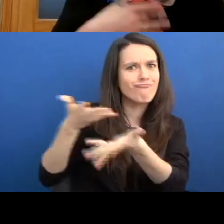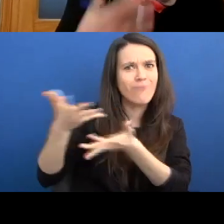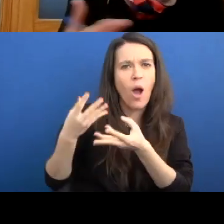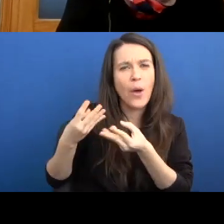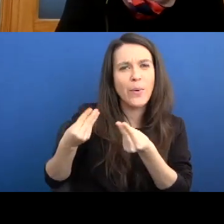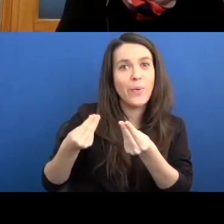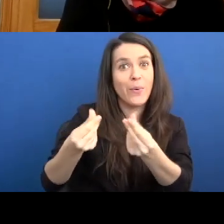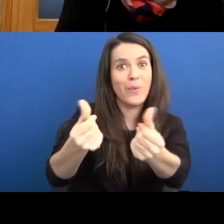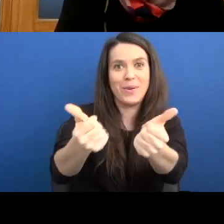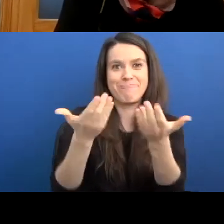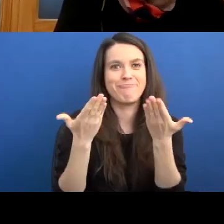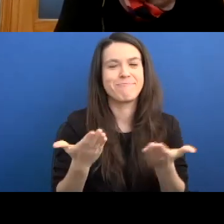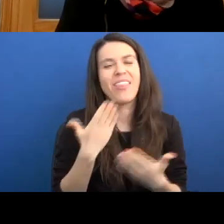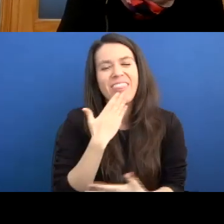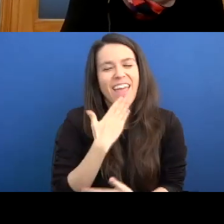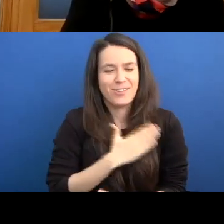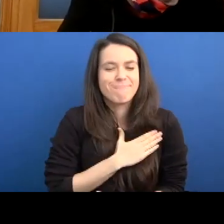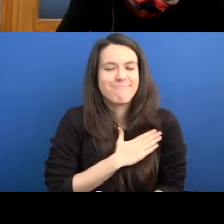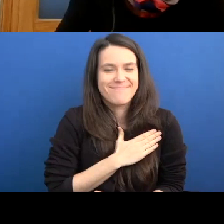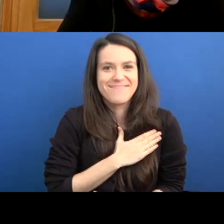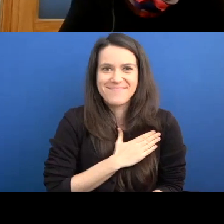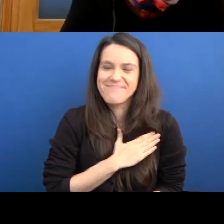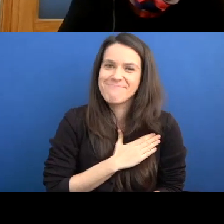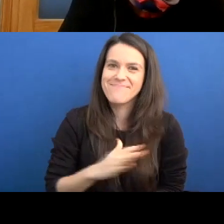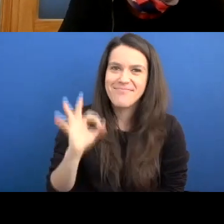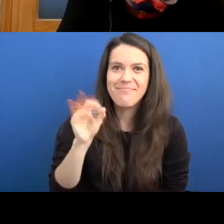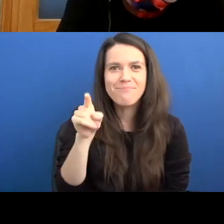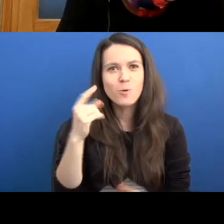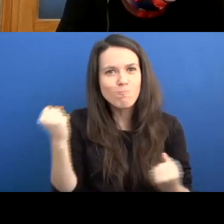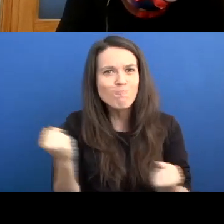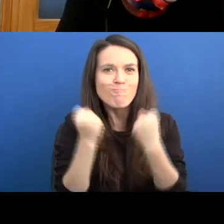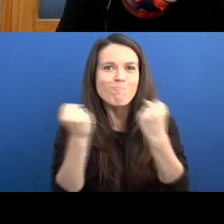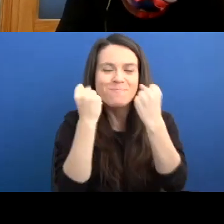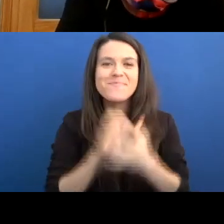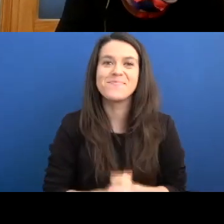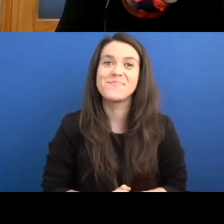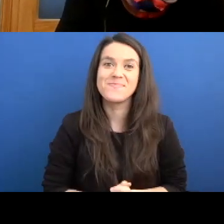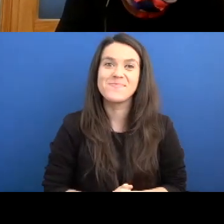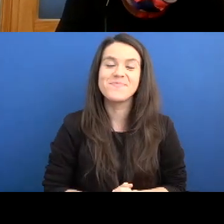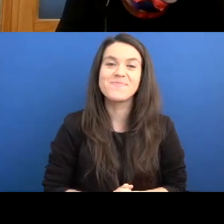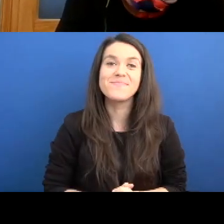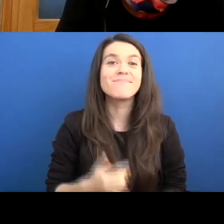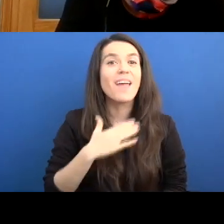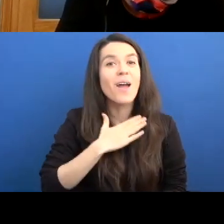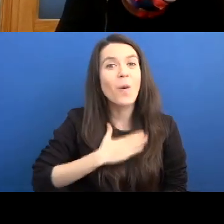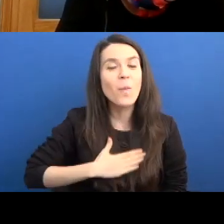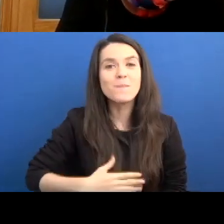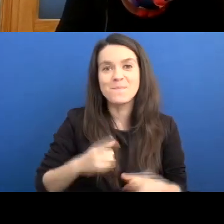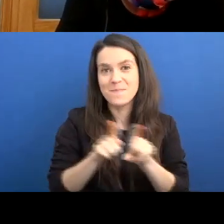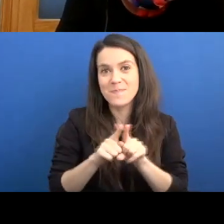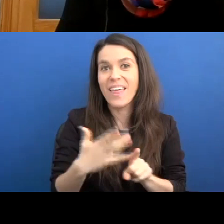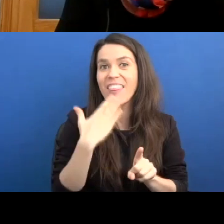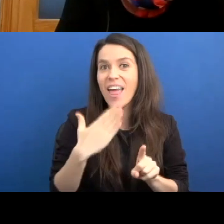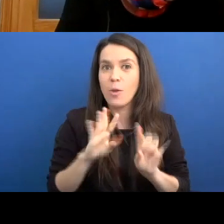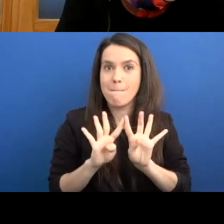que has mostrado desde el primer contacto. Así es que de todo corazón, muchísimas gracias por todos los esfuerzos que nos has dedicado.